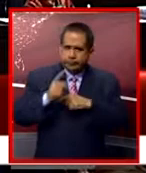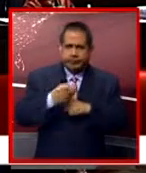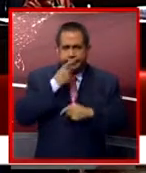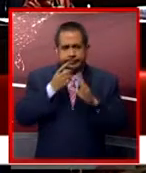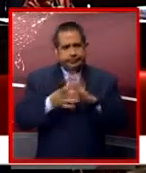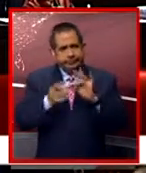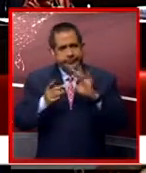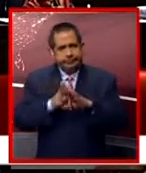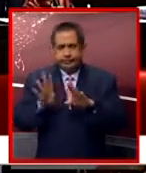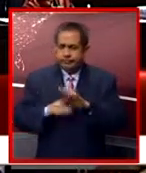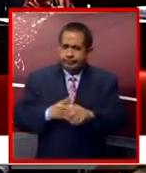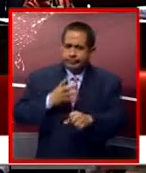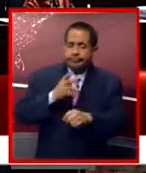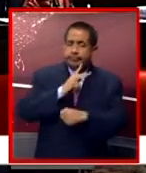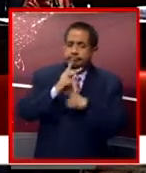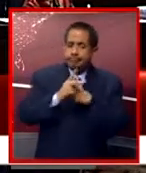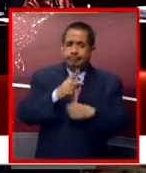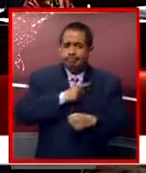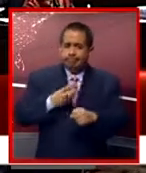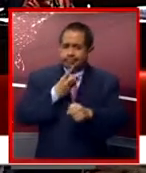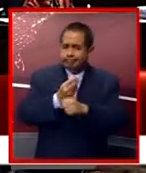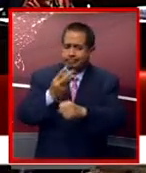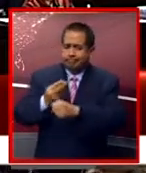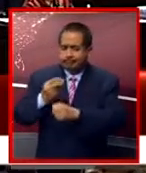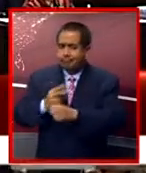destacar los esfuerzos por la reconstrucción del país.